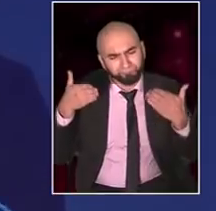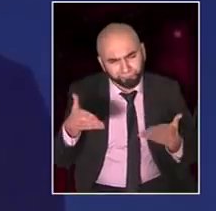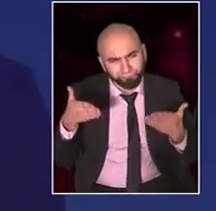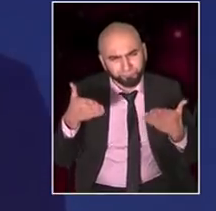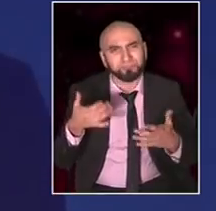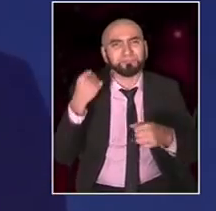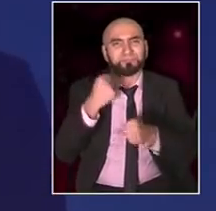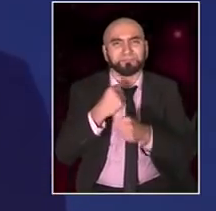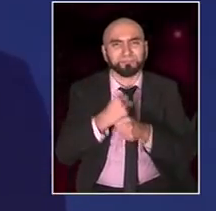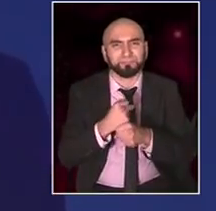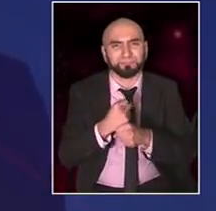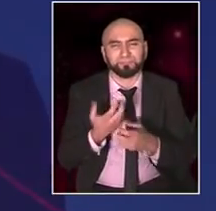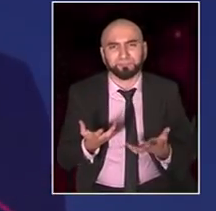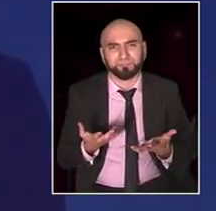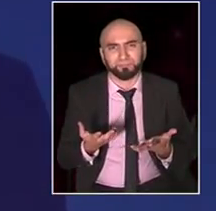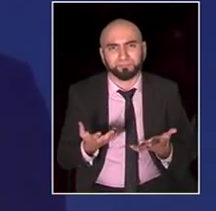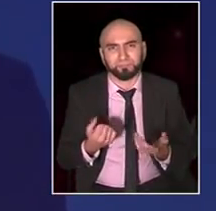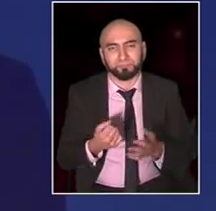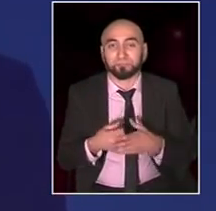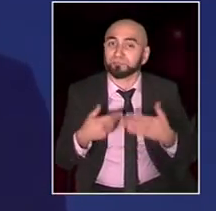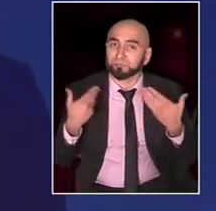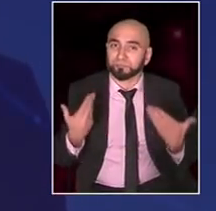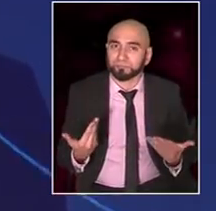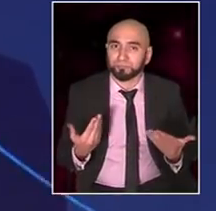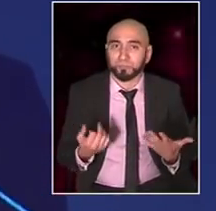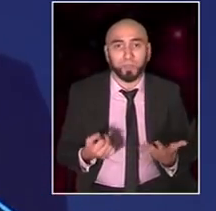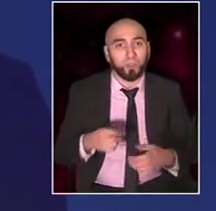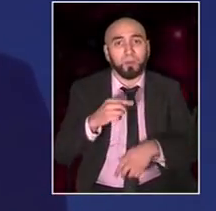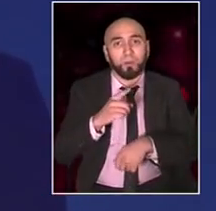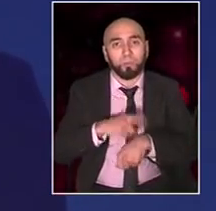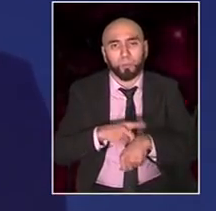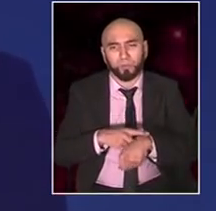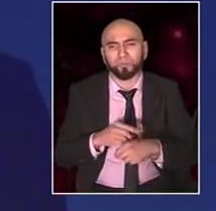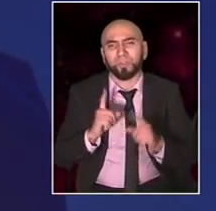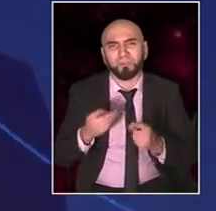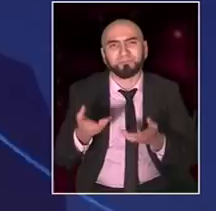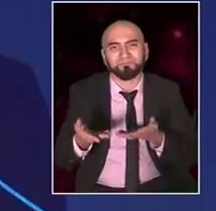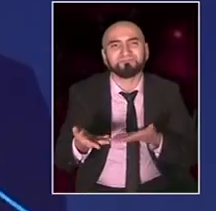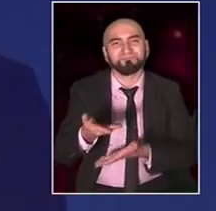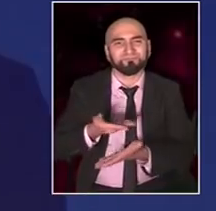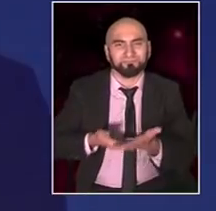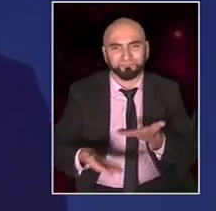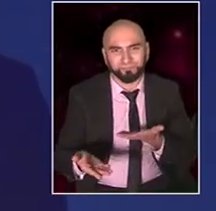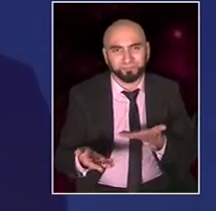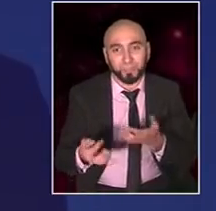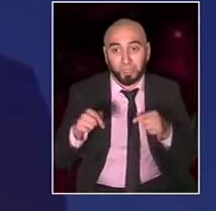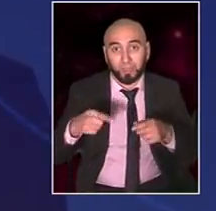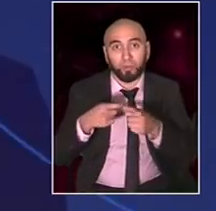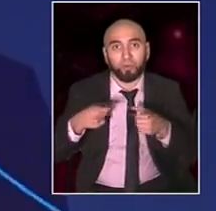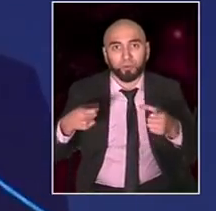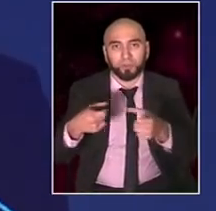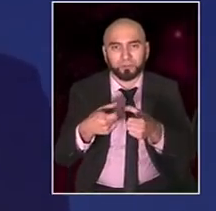sentido. Por tanto, es el momento de retribuirles. Y creo que en eso el Congreso tiene que estar.